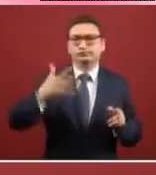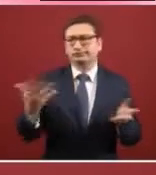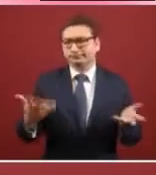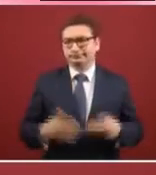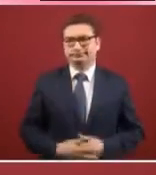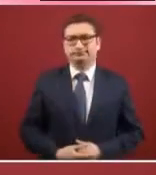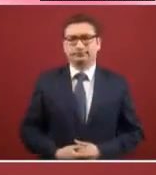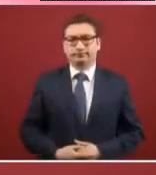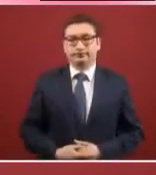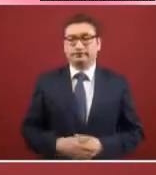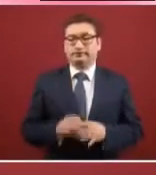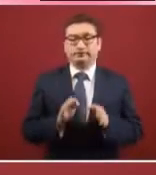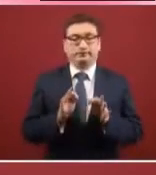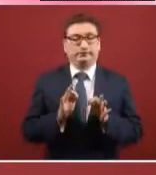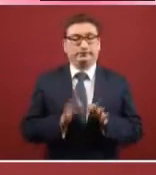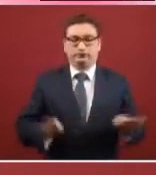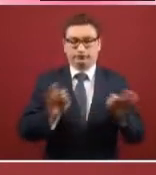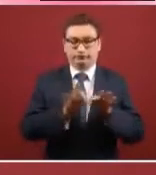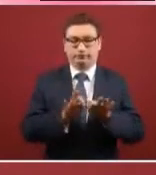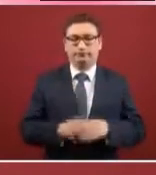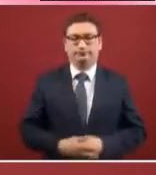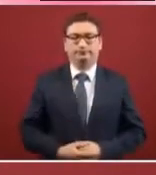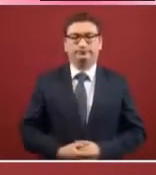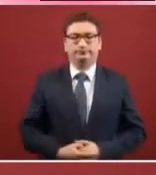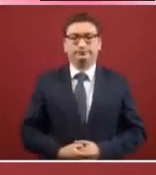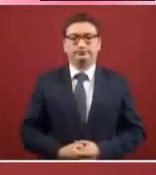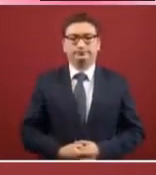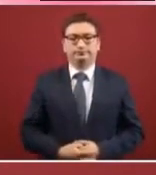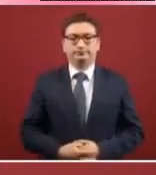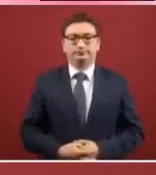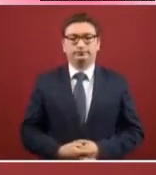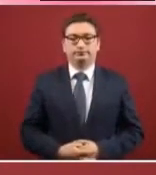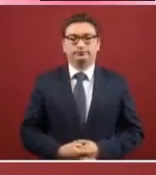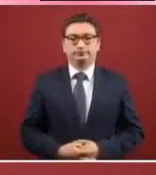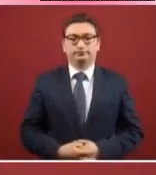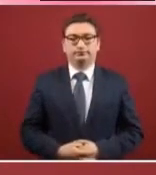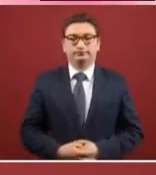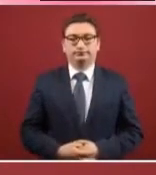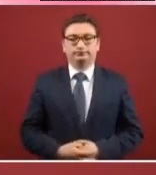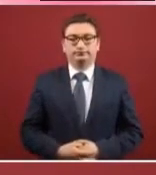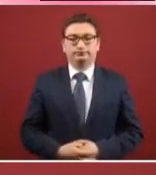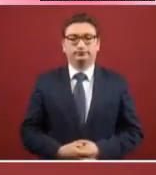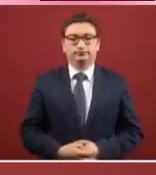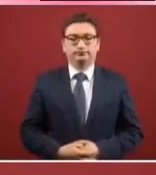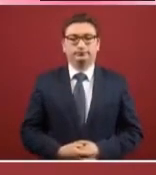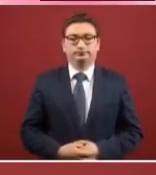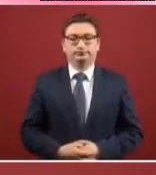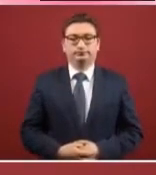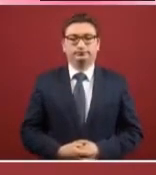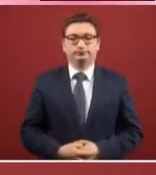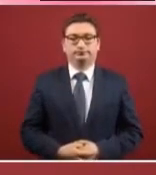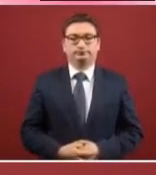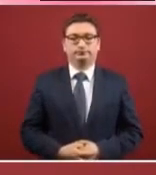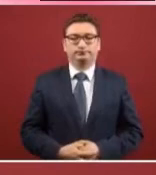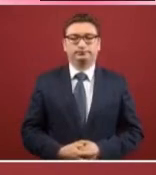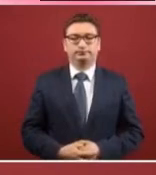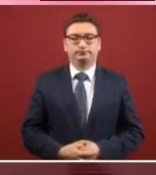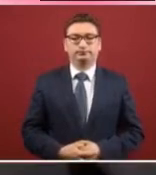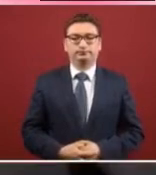algo muy importante. It's something very important. Para seguir manteniendo. In order to